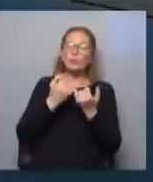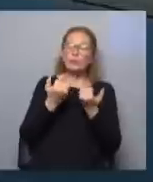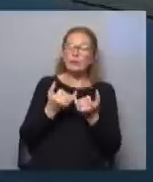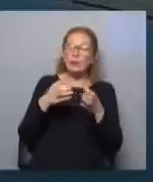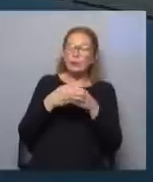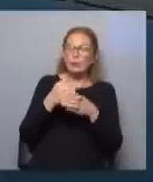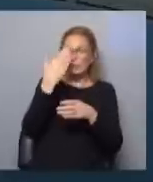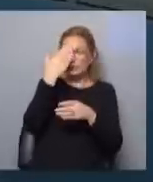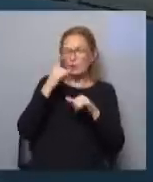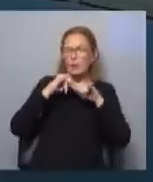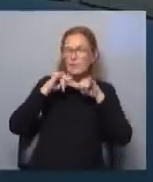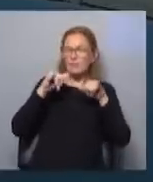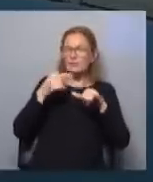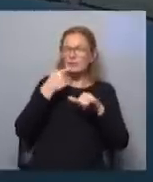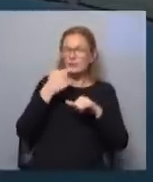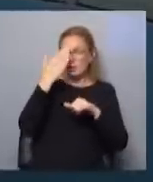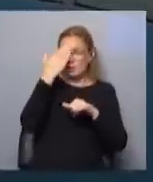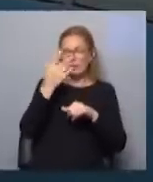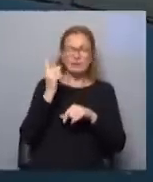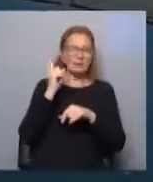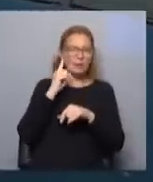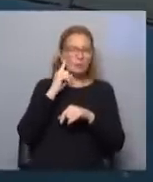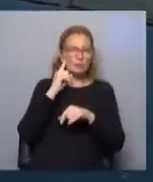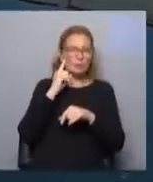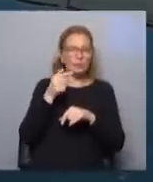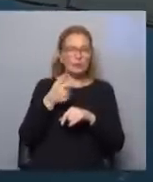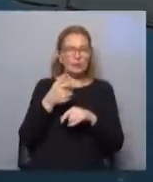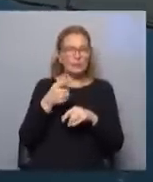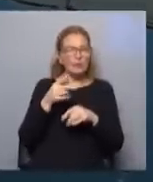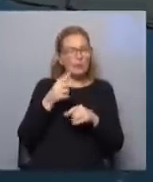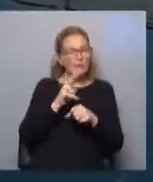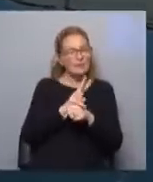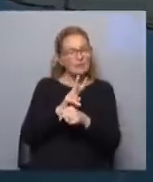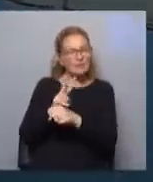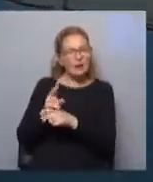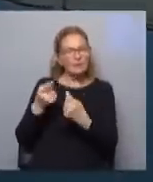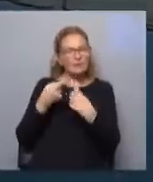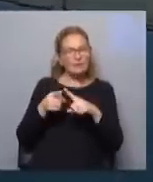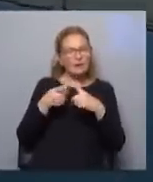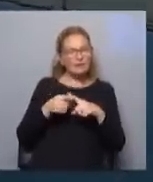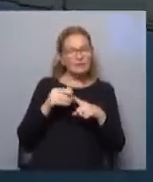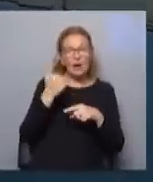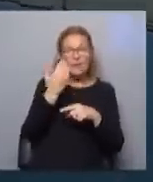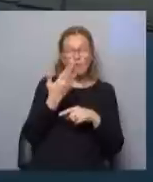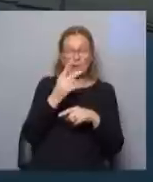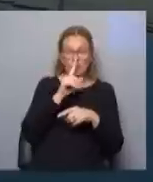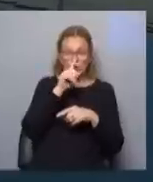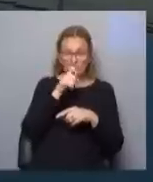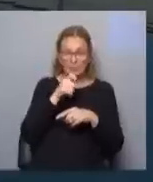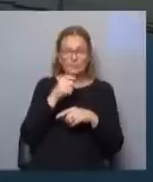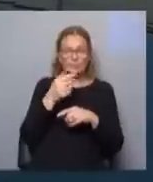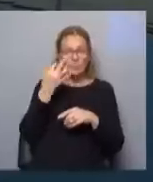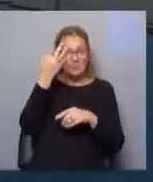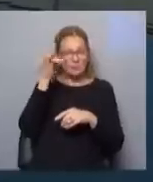política lanzó una campaña denominada el frente de lucha con la que pretende recorrer en varias ocasiones el interior del país pensando en el